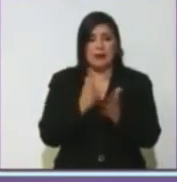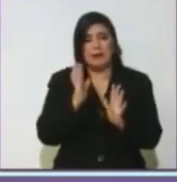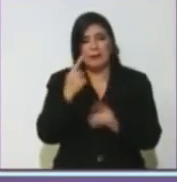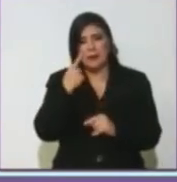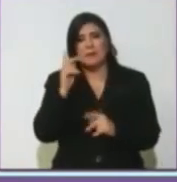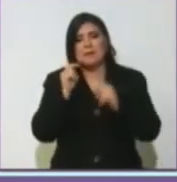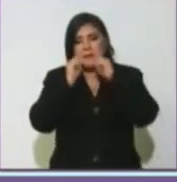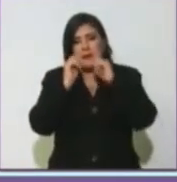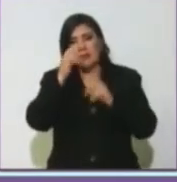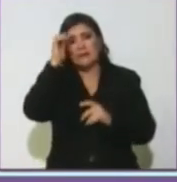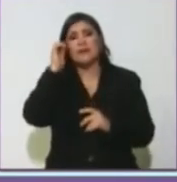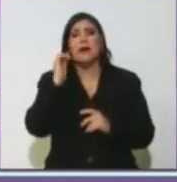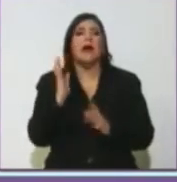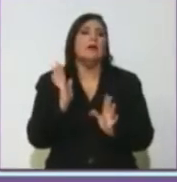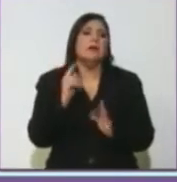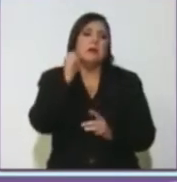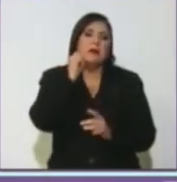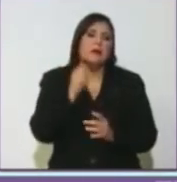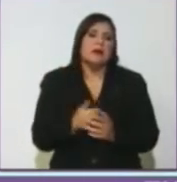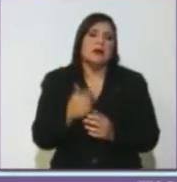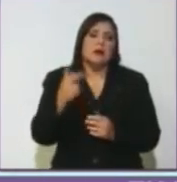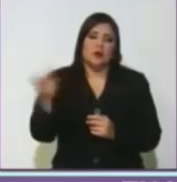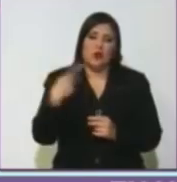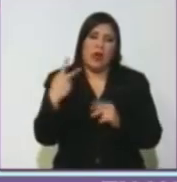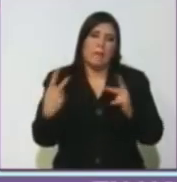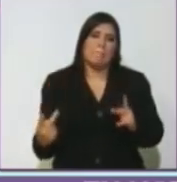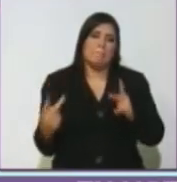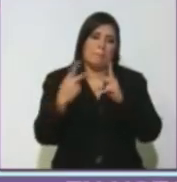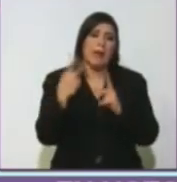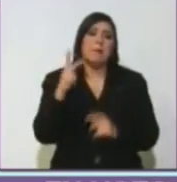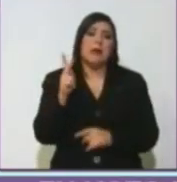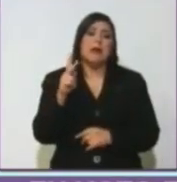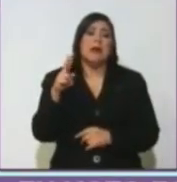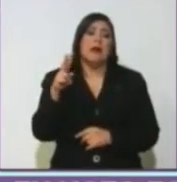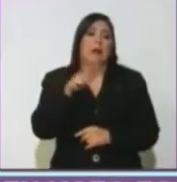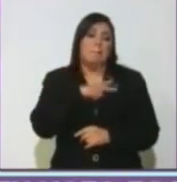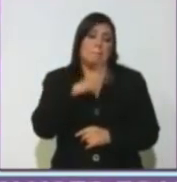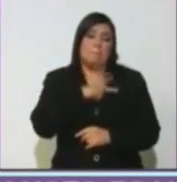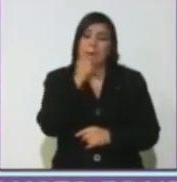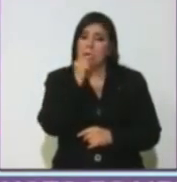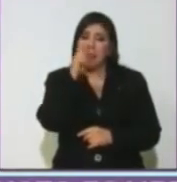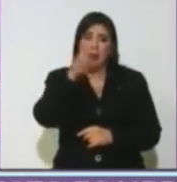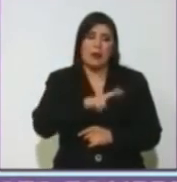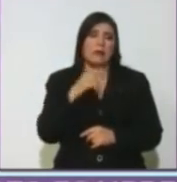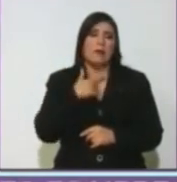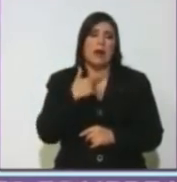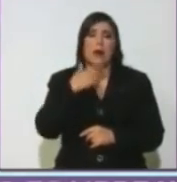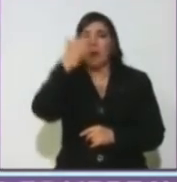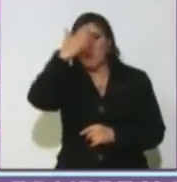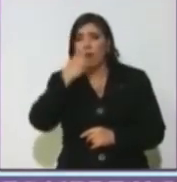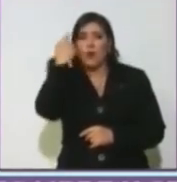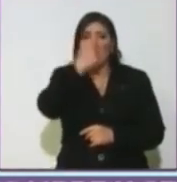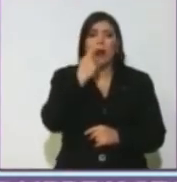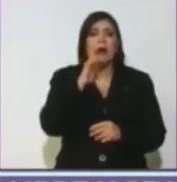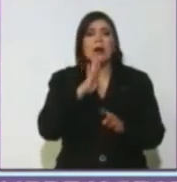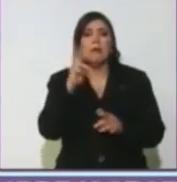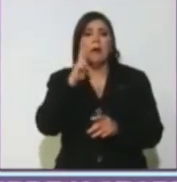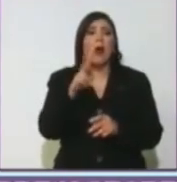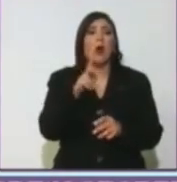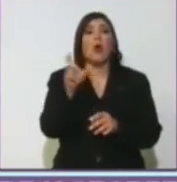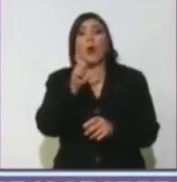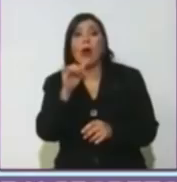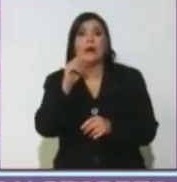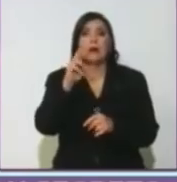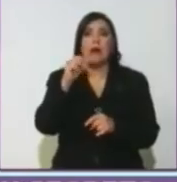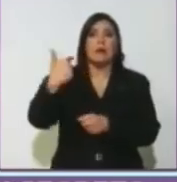yo pero bueno en todo caso coincidimos solo con mi policía va a ser una policía encubierta para que no sepan cuándo está ahí cuando no está en